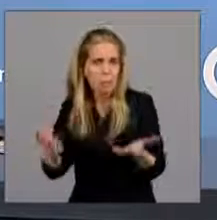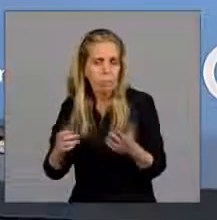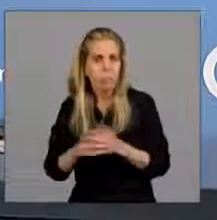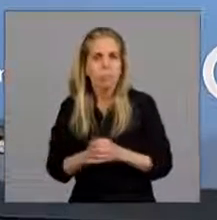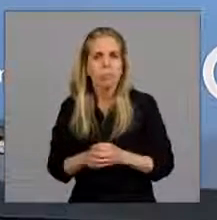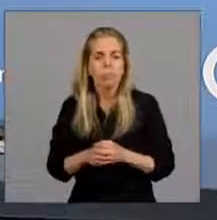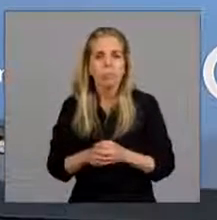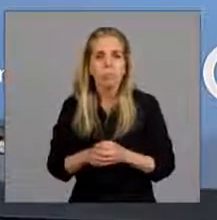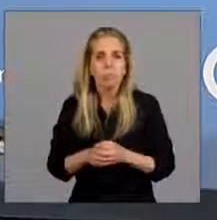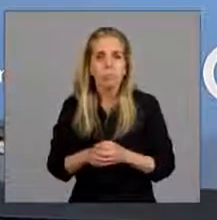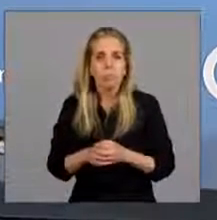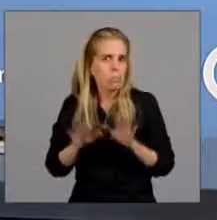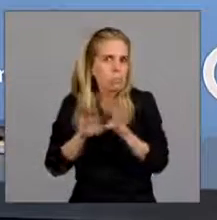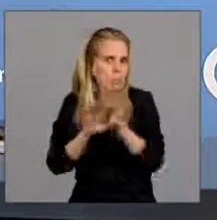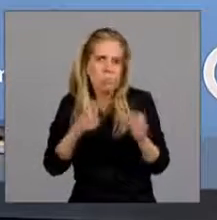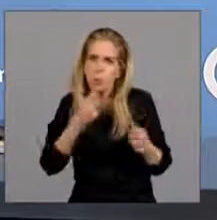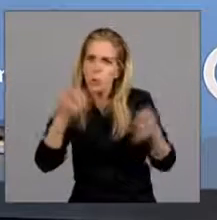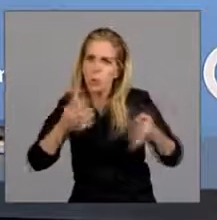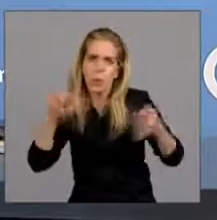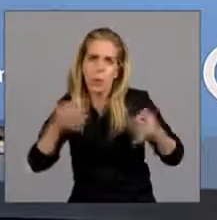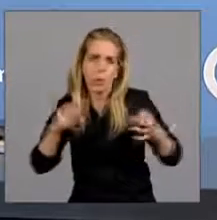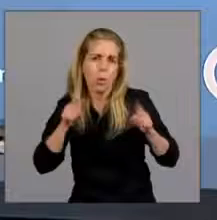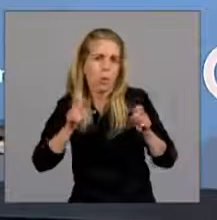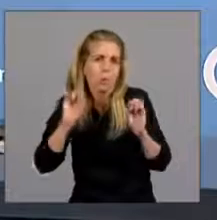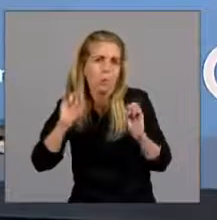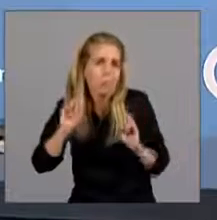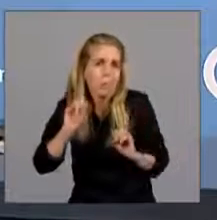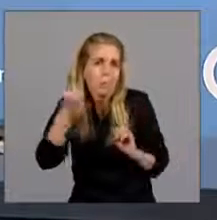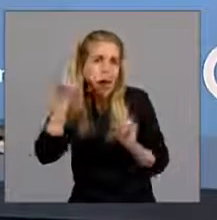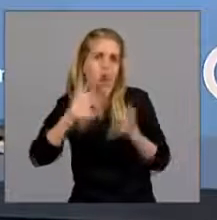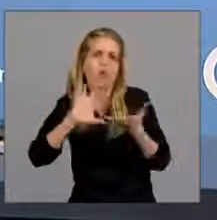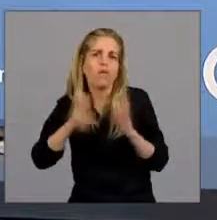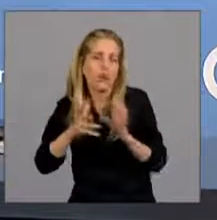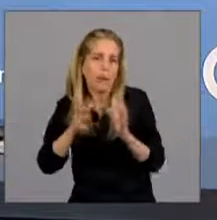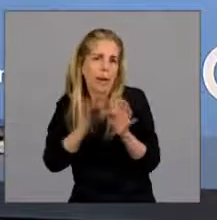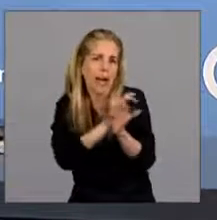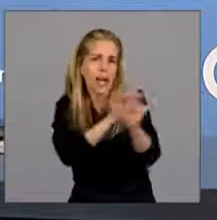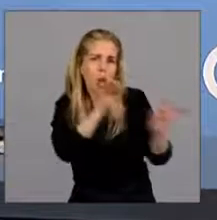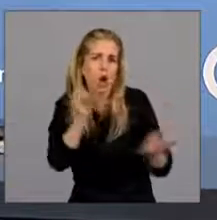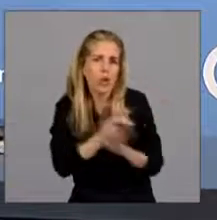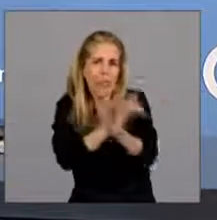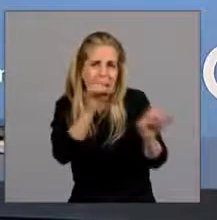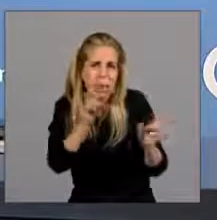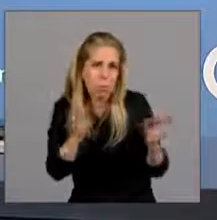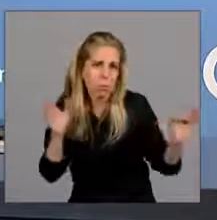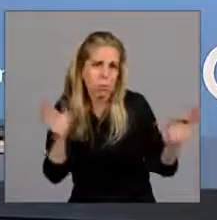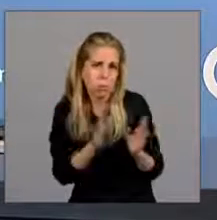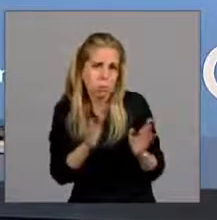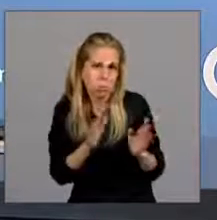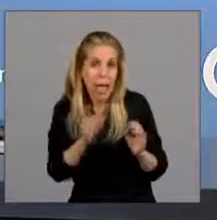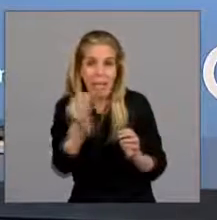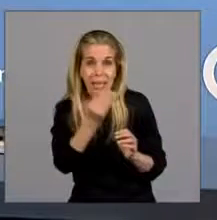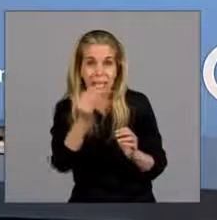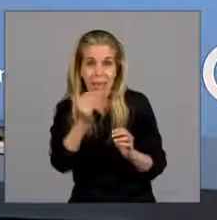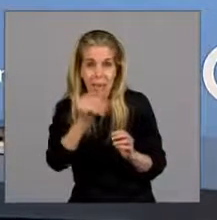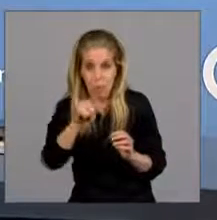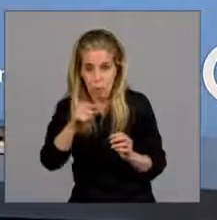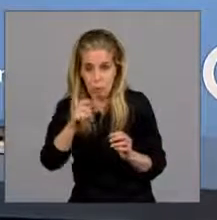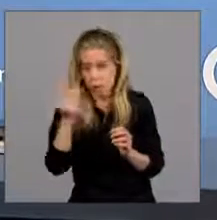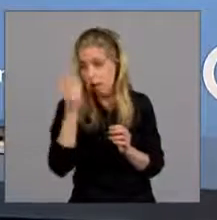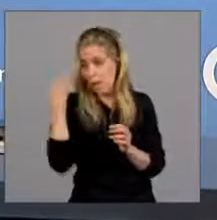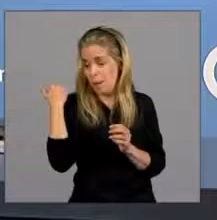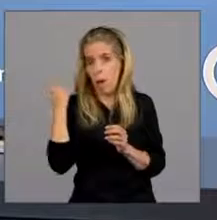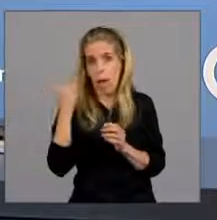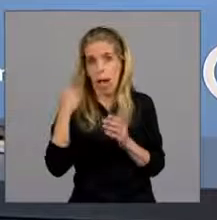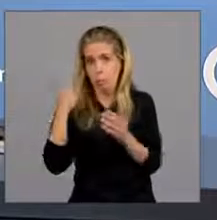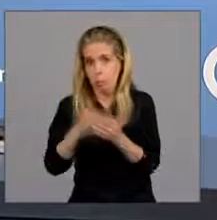todo. Pero yo no tengo ninguna duda que es el mejor camino para cortar la circulación y, como te decía, a partir del sábado empezamos a hacerlo también